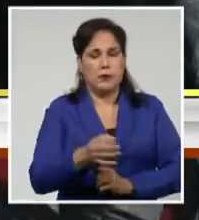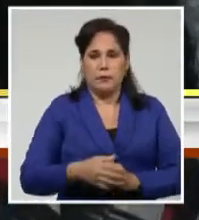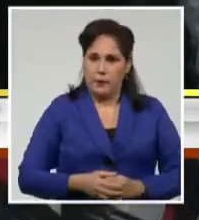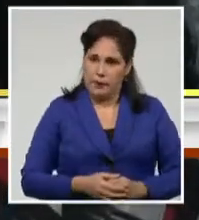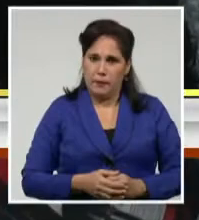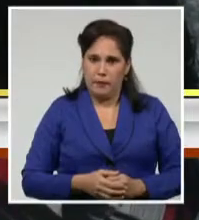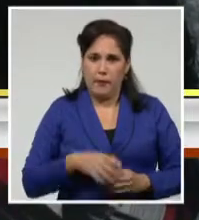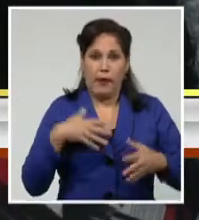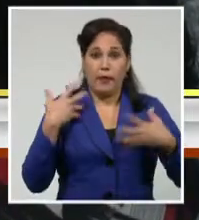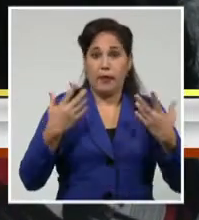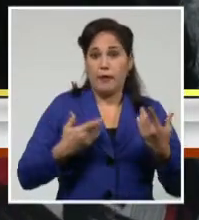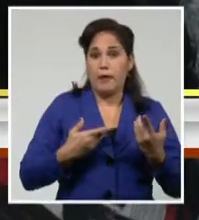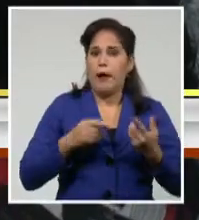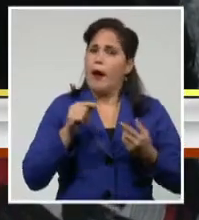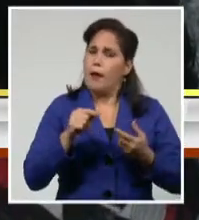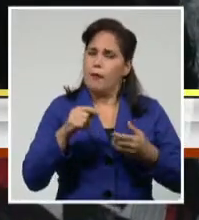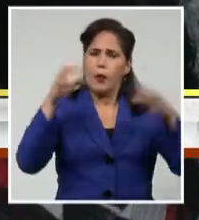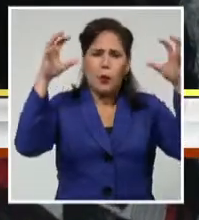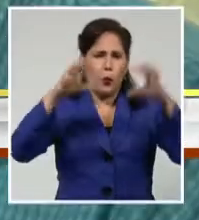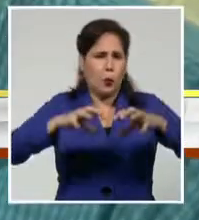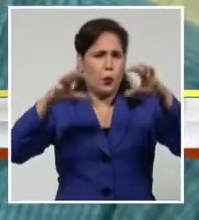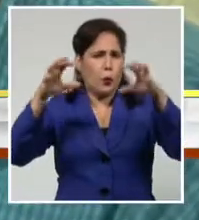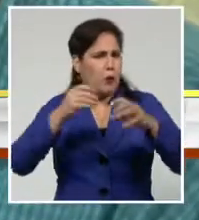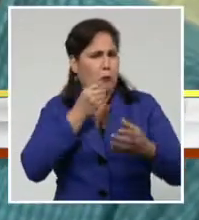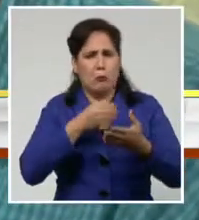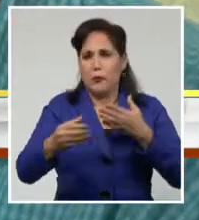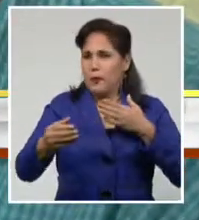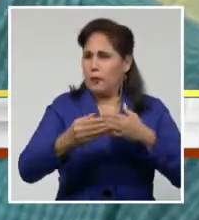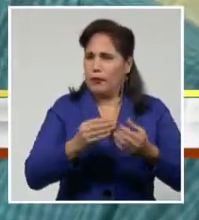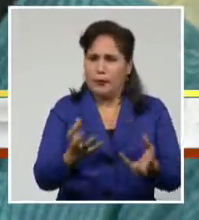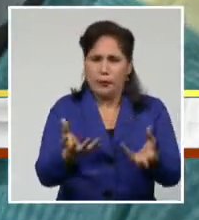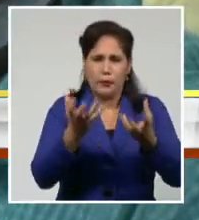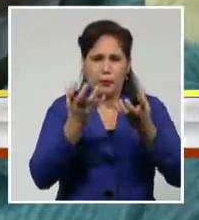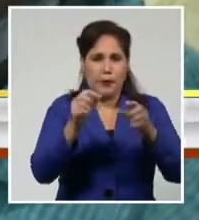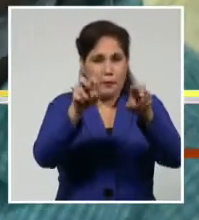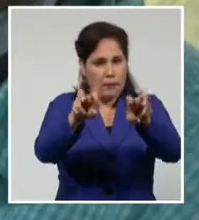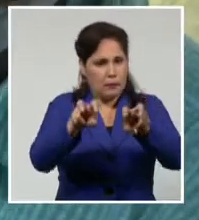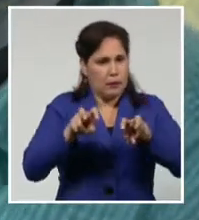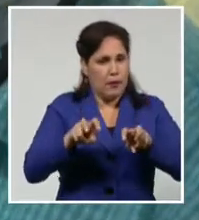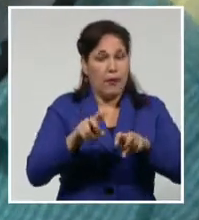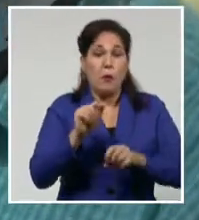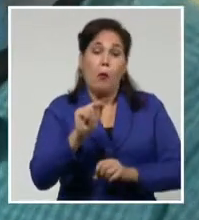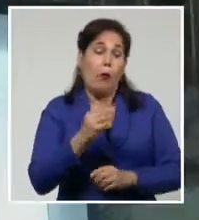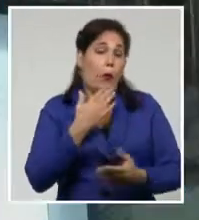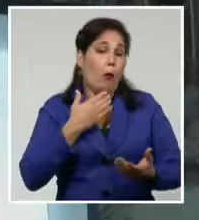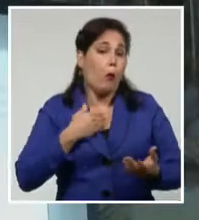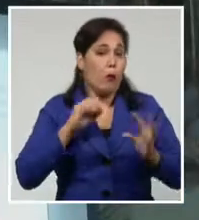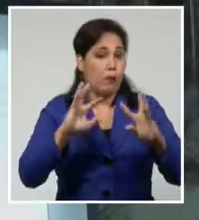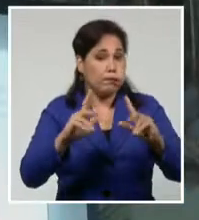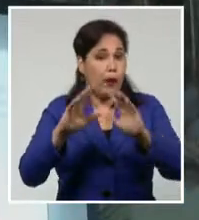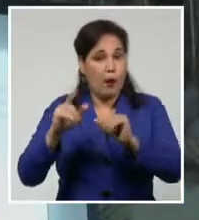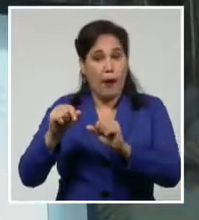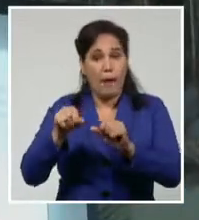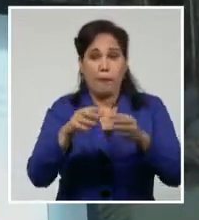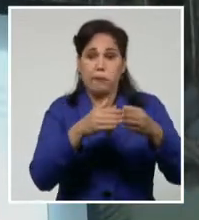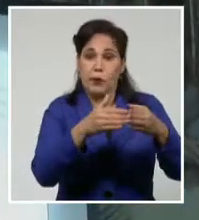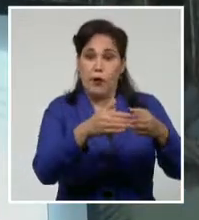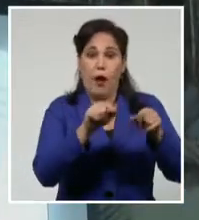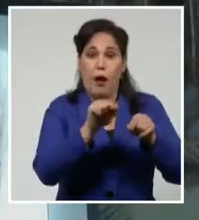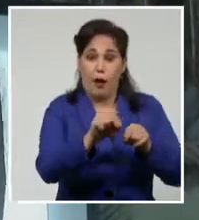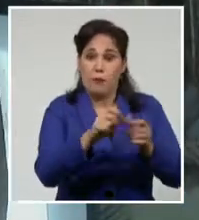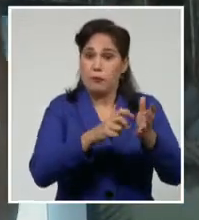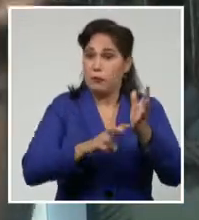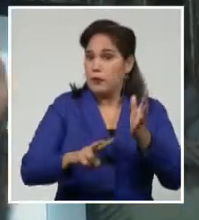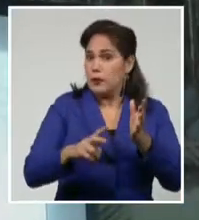Revolución. Matizado por la lluvia, se efectuó el encuentro en el que se hizo un análisis del comportamiento del delito en la citada zona y se enfatizó en la necesidad